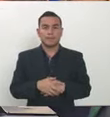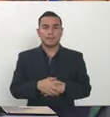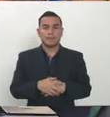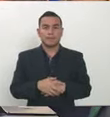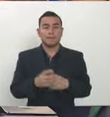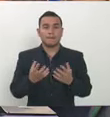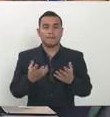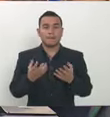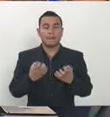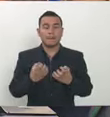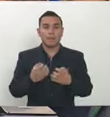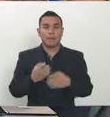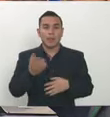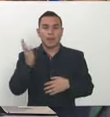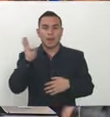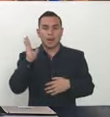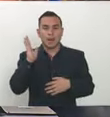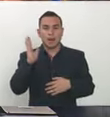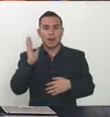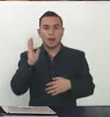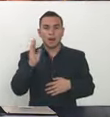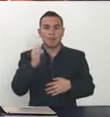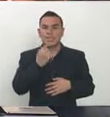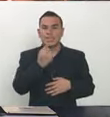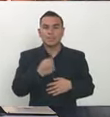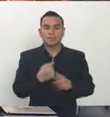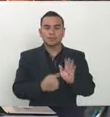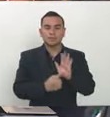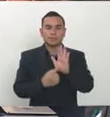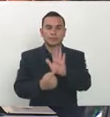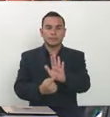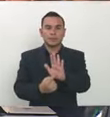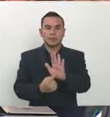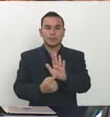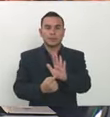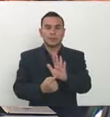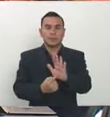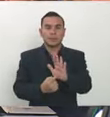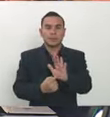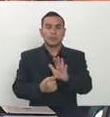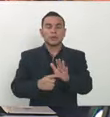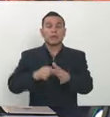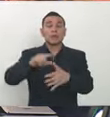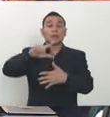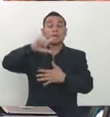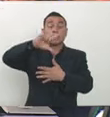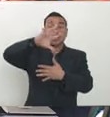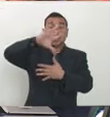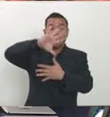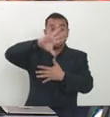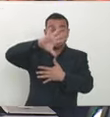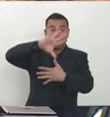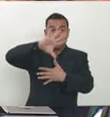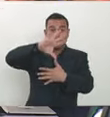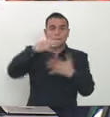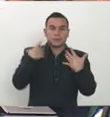Quiero darle la palabra al representante de la Organización Mundial de la Salud, de la Organización Panamericana de la Salud.